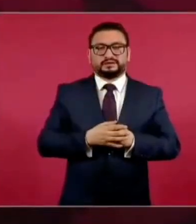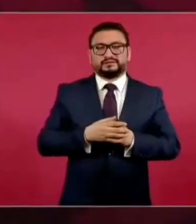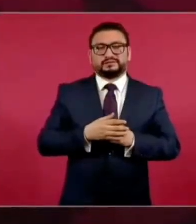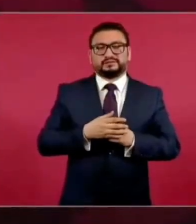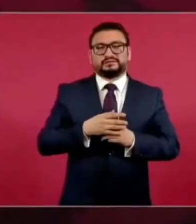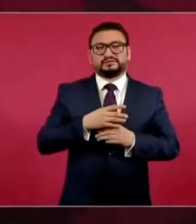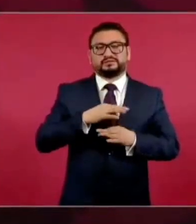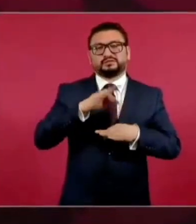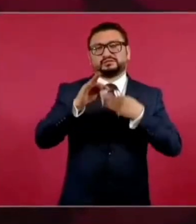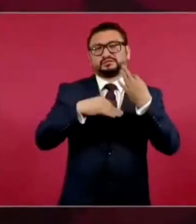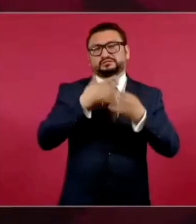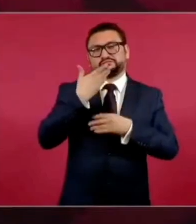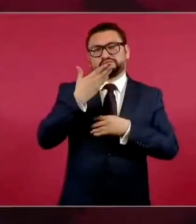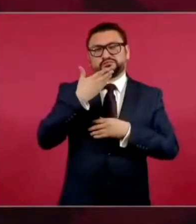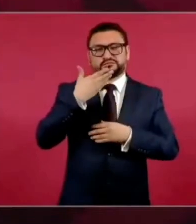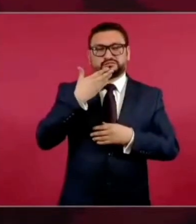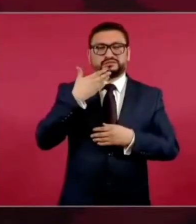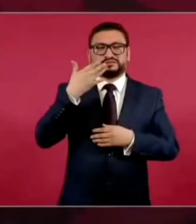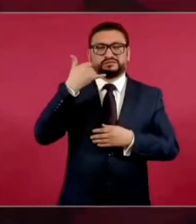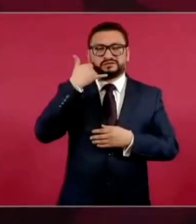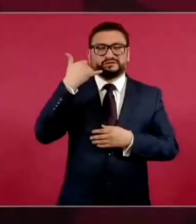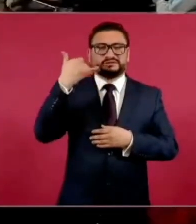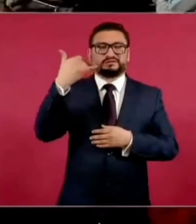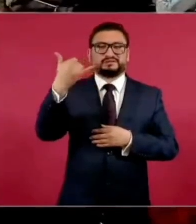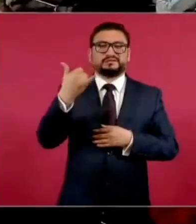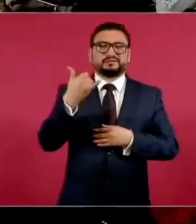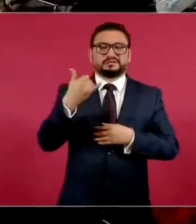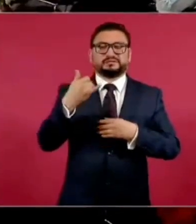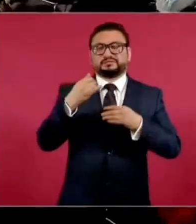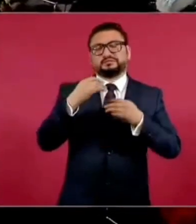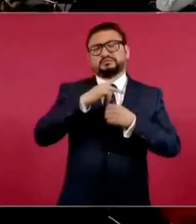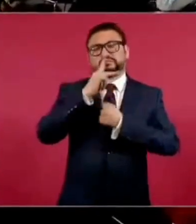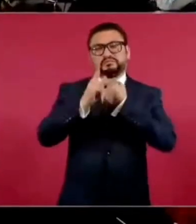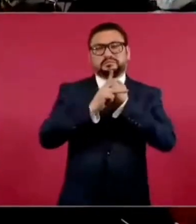todas esas llamadas de hombres de Estado, de